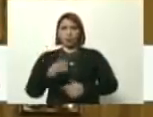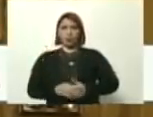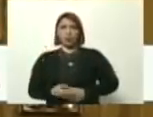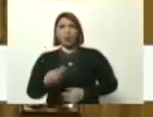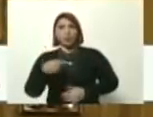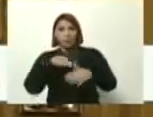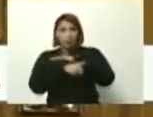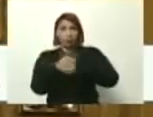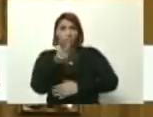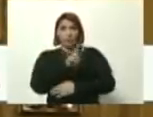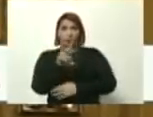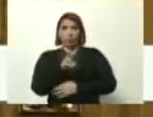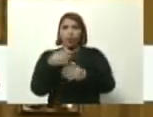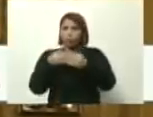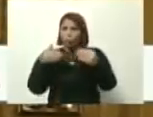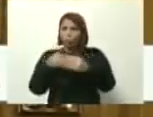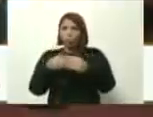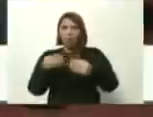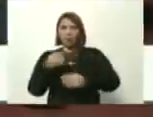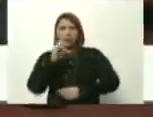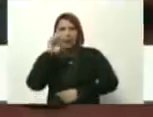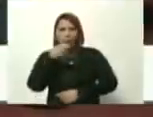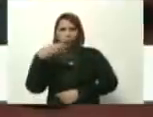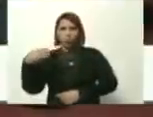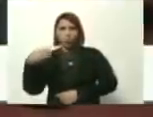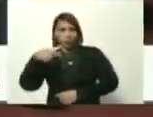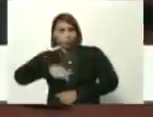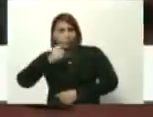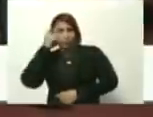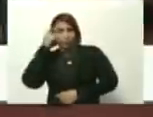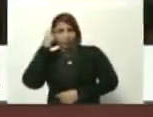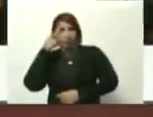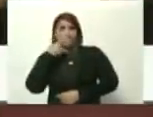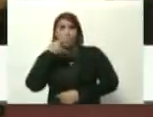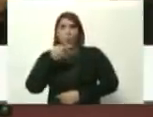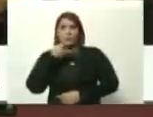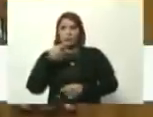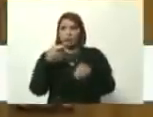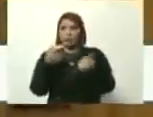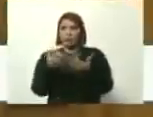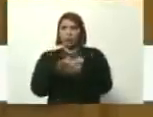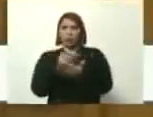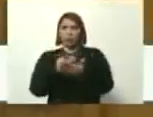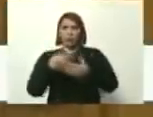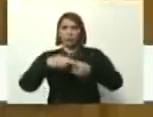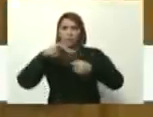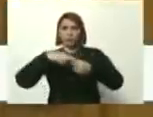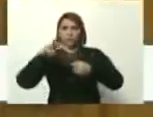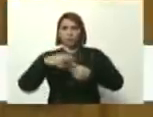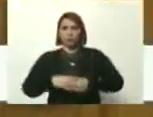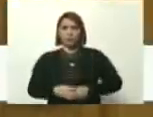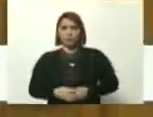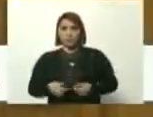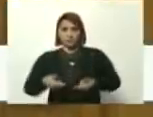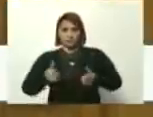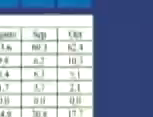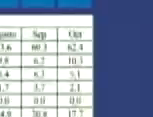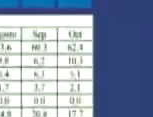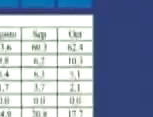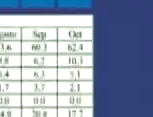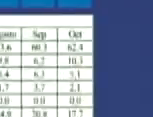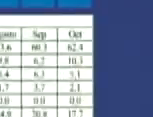comercial. Y al día de hoy, esta política de la economía digital ha permitido que